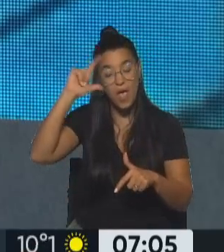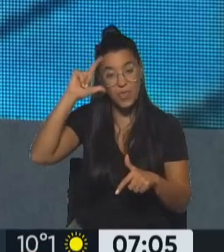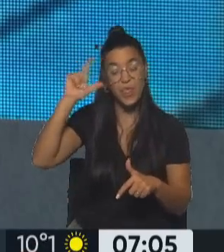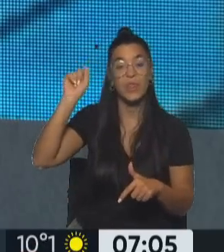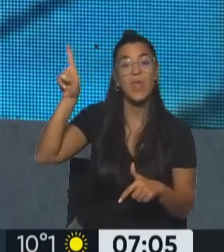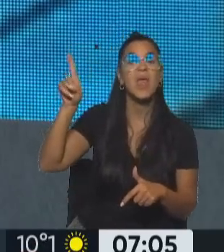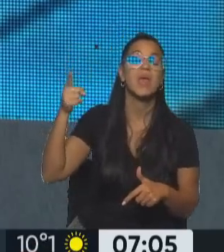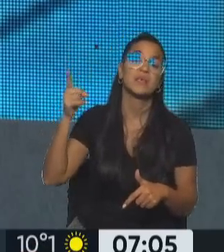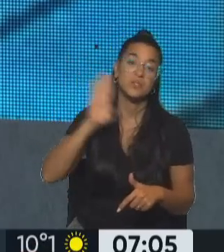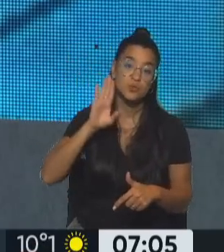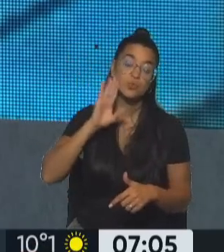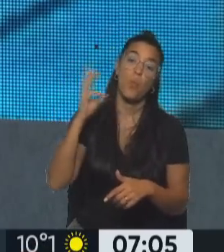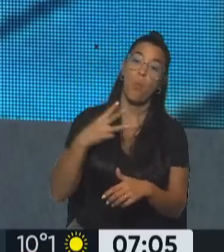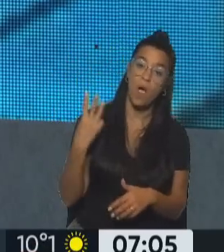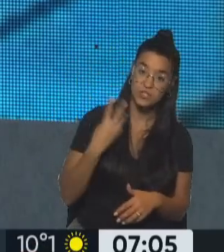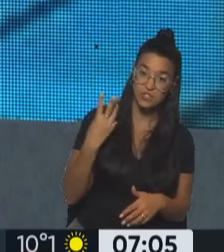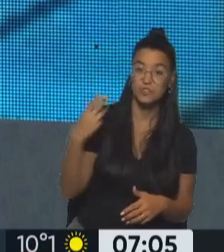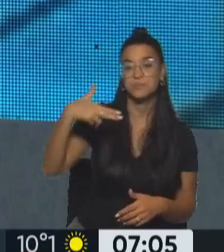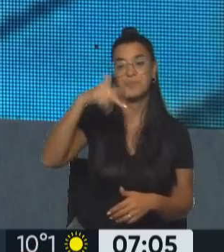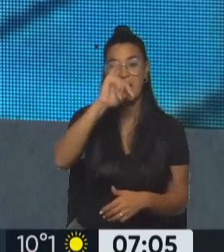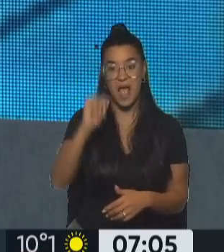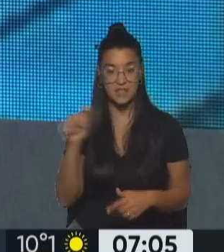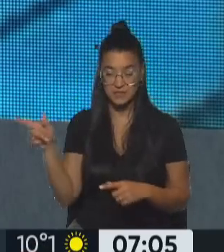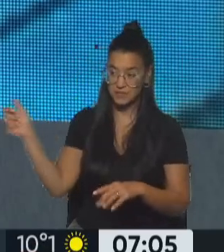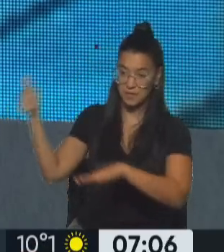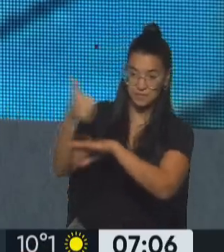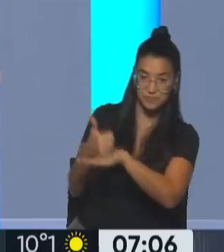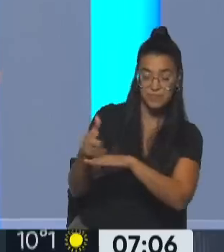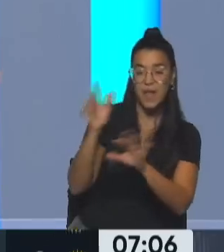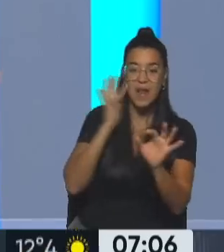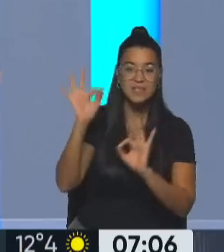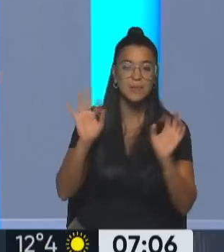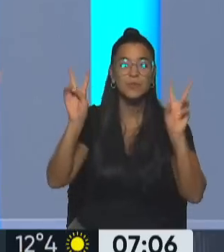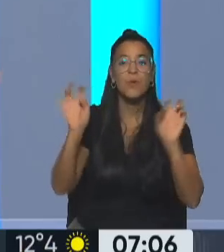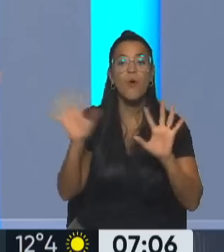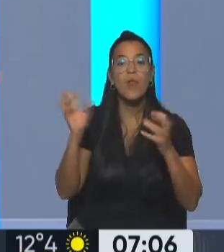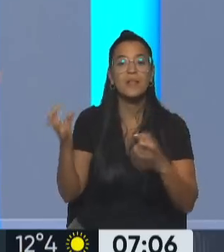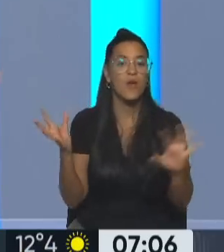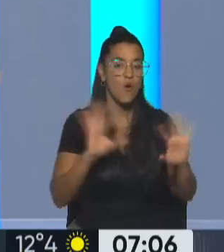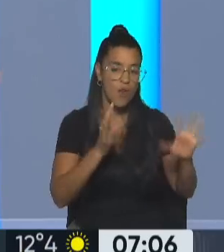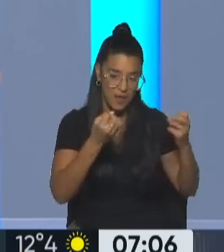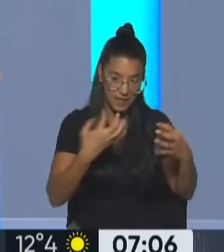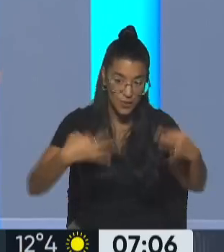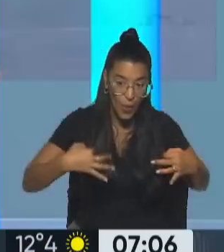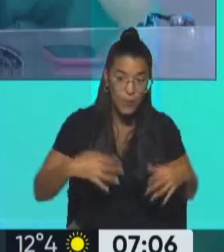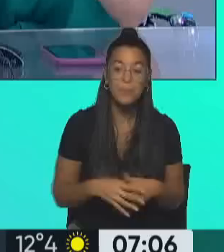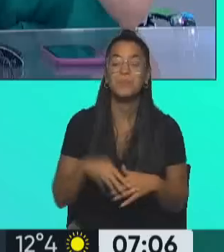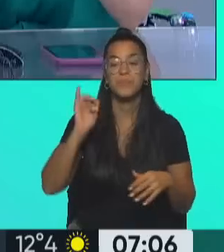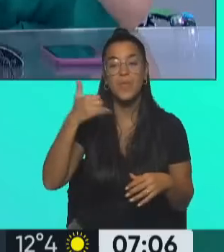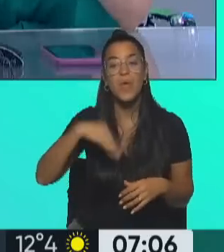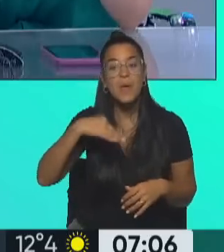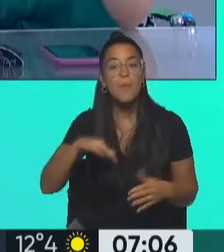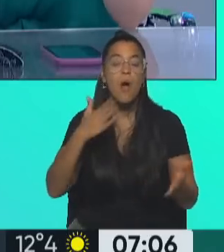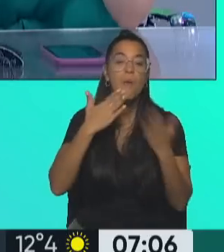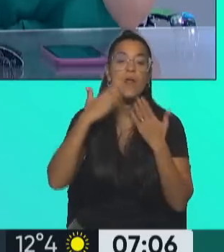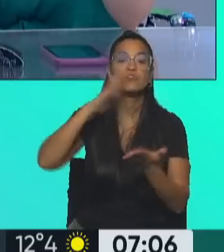los Estados Unidos en Washington y con NASA lo Magno ya estamos analizando el tema qué tal lanza buen día cómo estás Silvi todo bien sí tenemos que hablar de